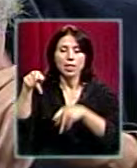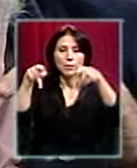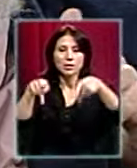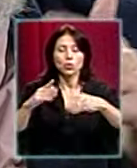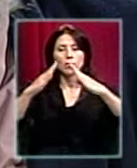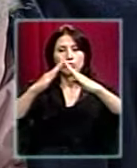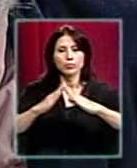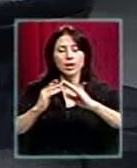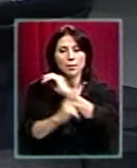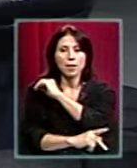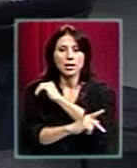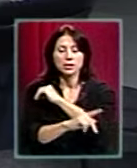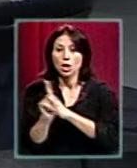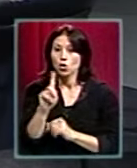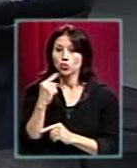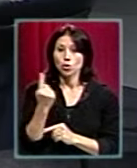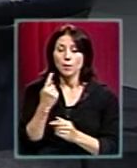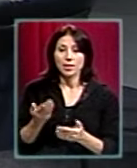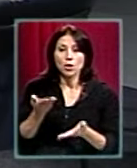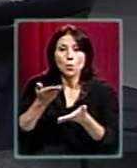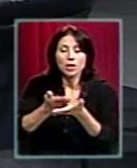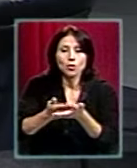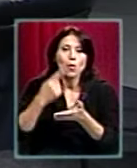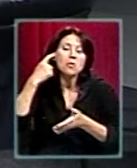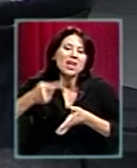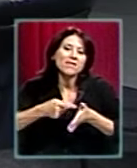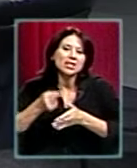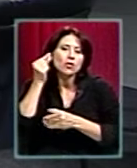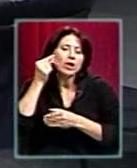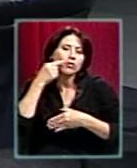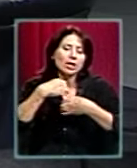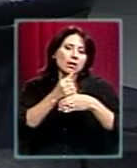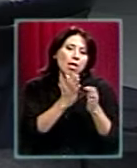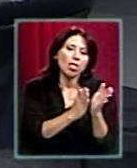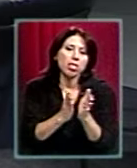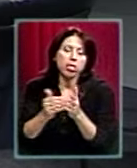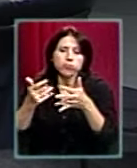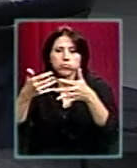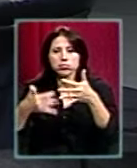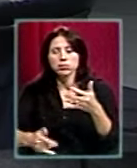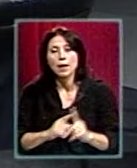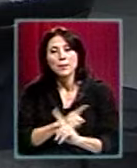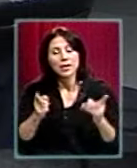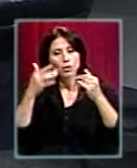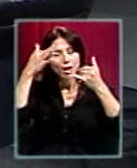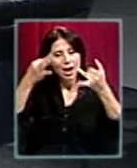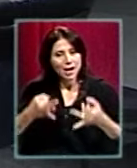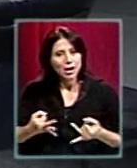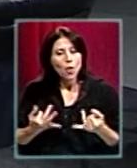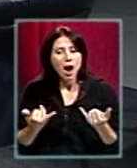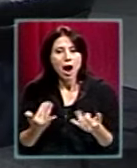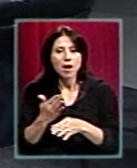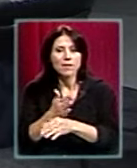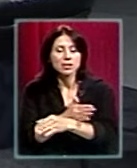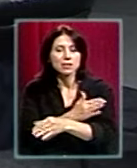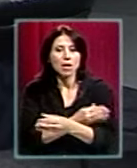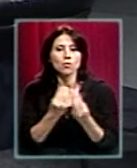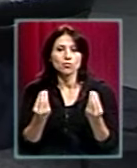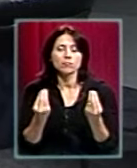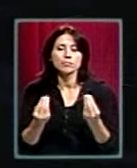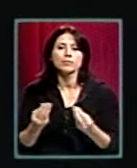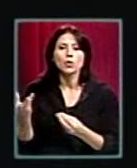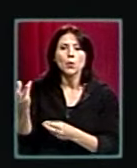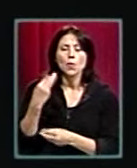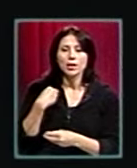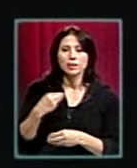no solo se lo planteó porque los gobiernos a veces hacen muchos planes, pero creo que ya eso ha avanzado considerablemente.